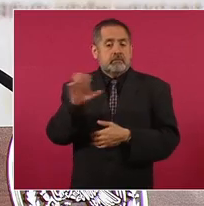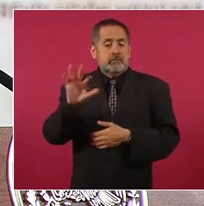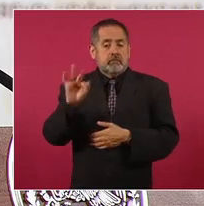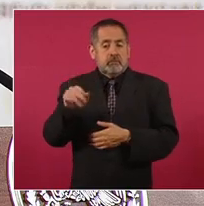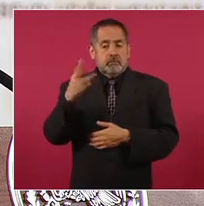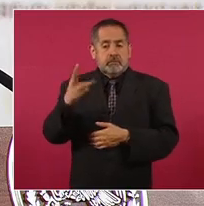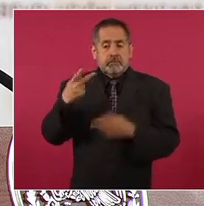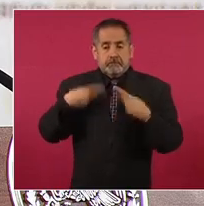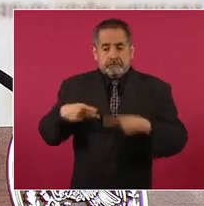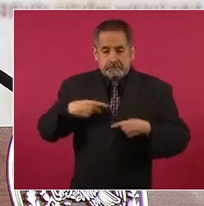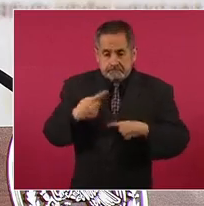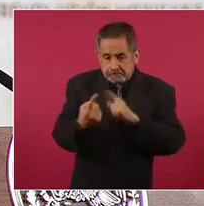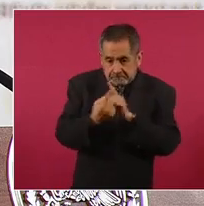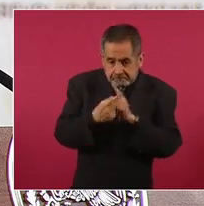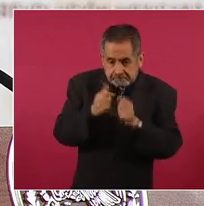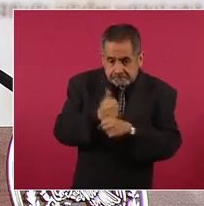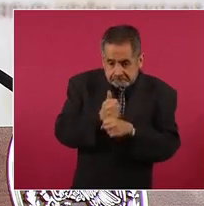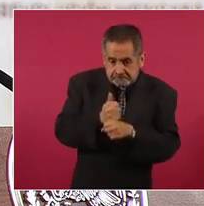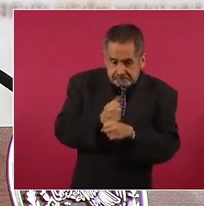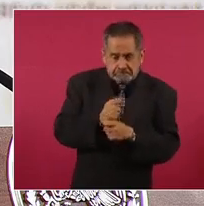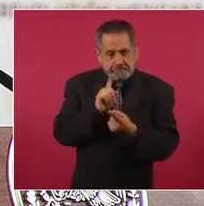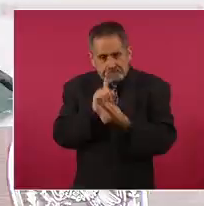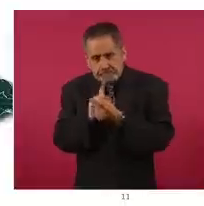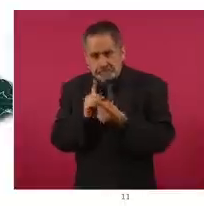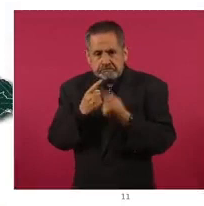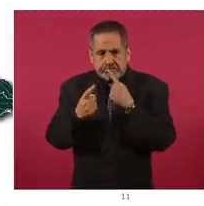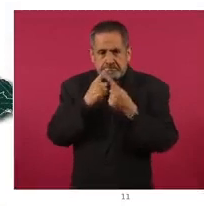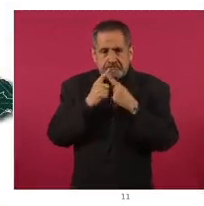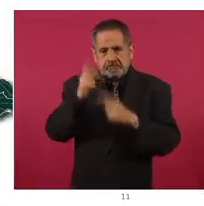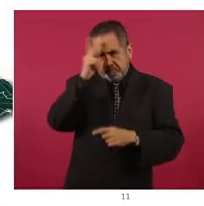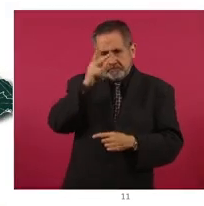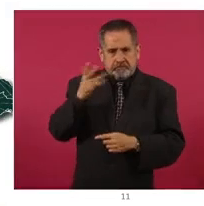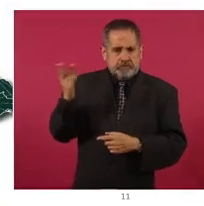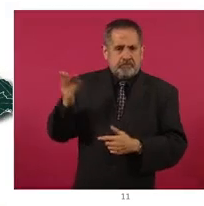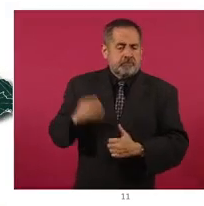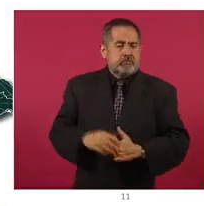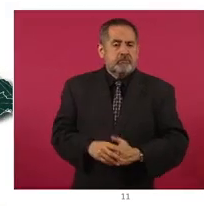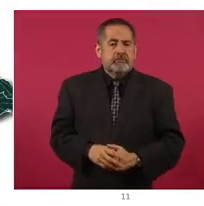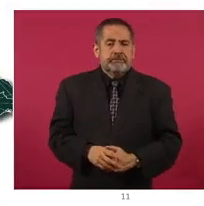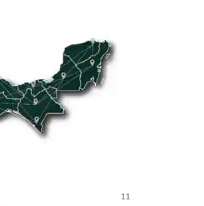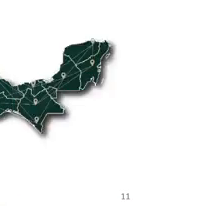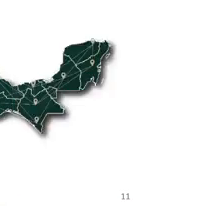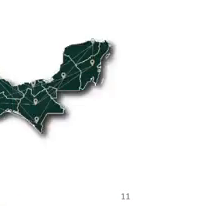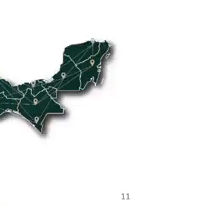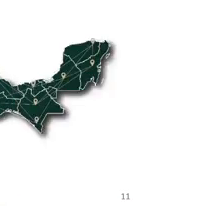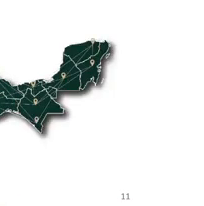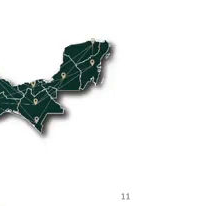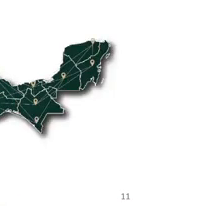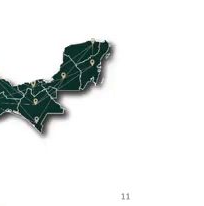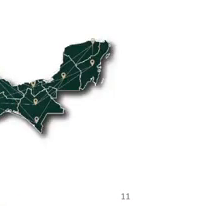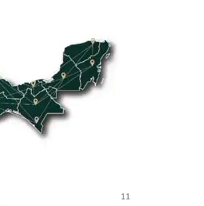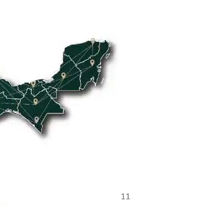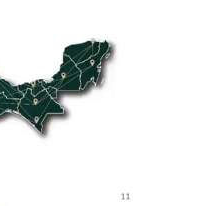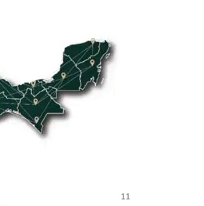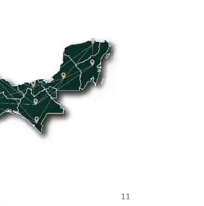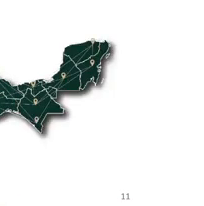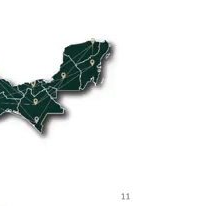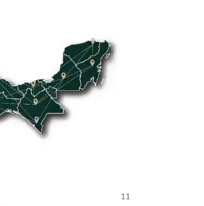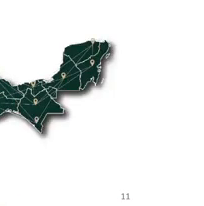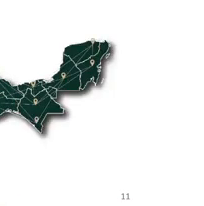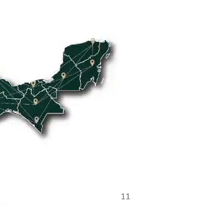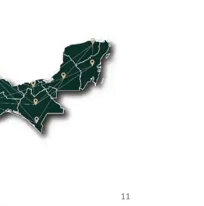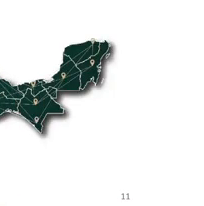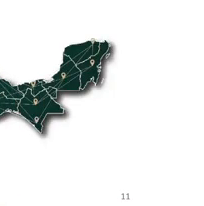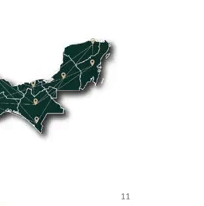339.543 personas en materia de psicología, medicina, trabajo social, asesoría jurídica y orientación